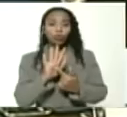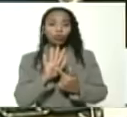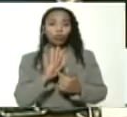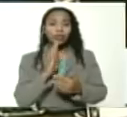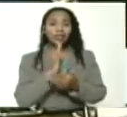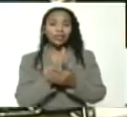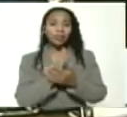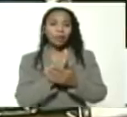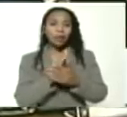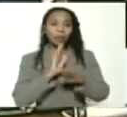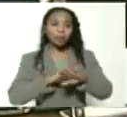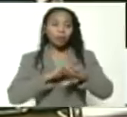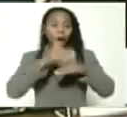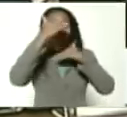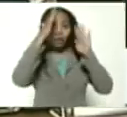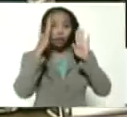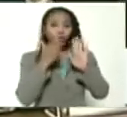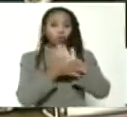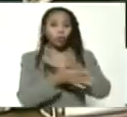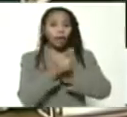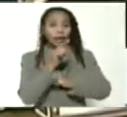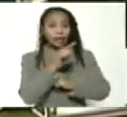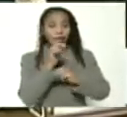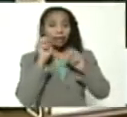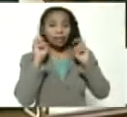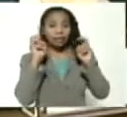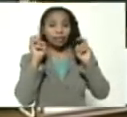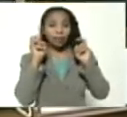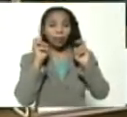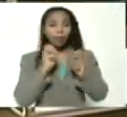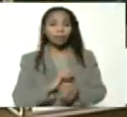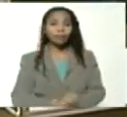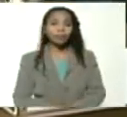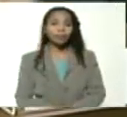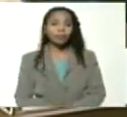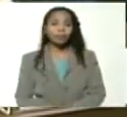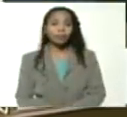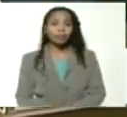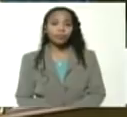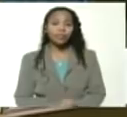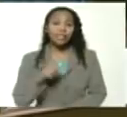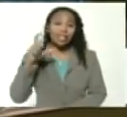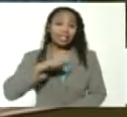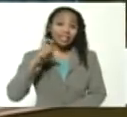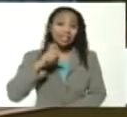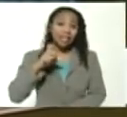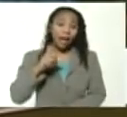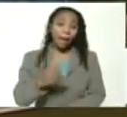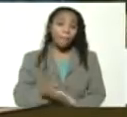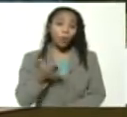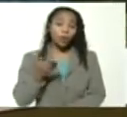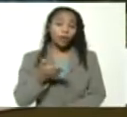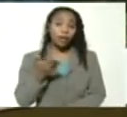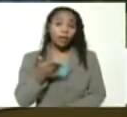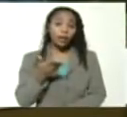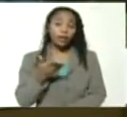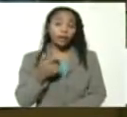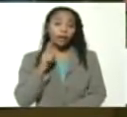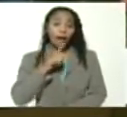llamaré la atención sobre este aspecto, la necesidad imperiosa que